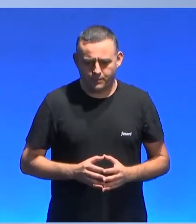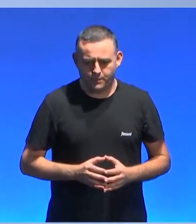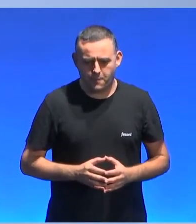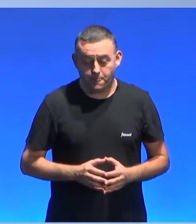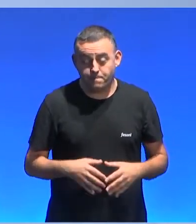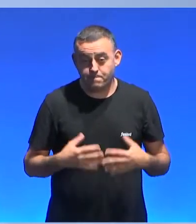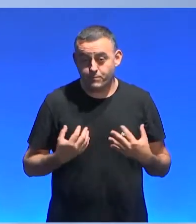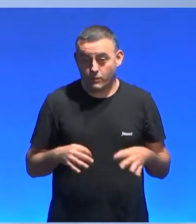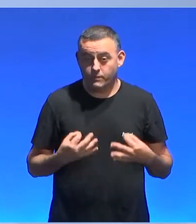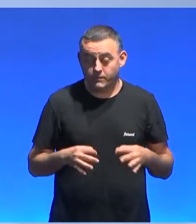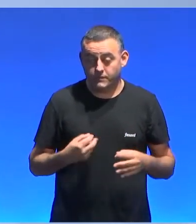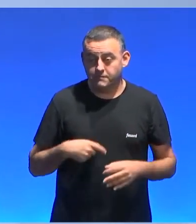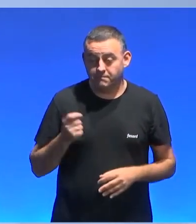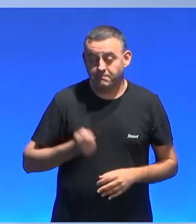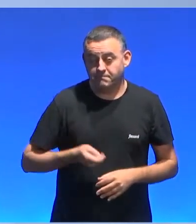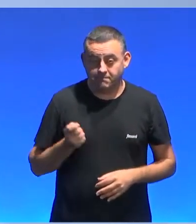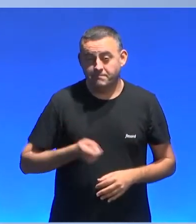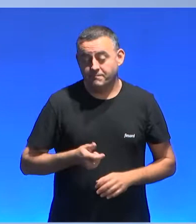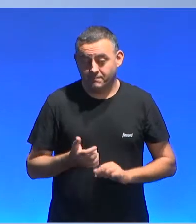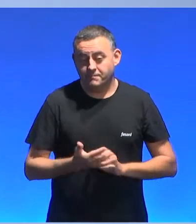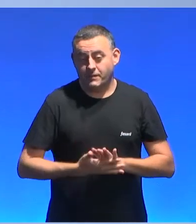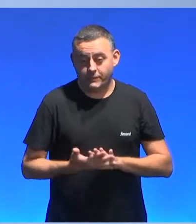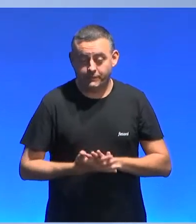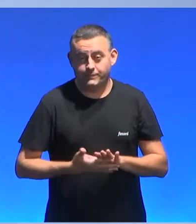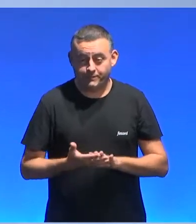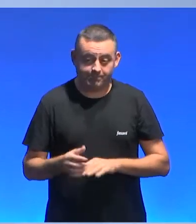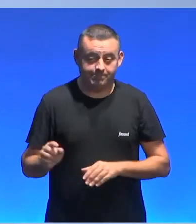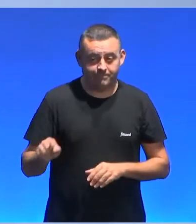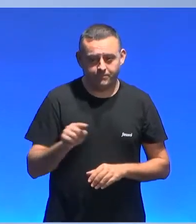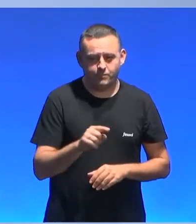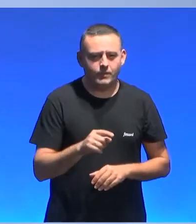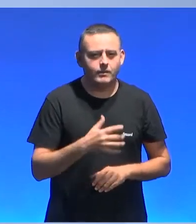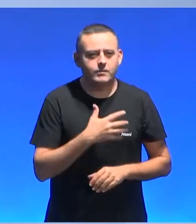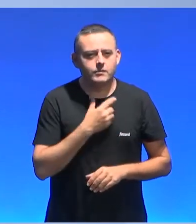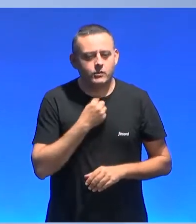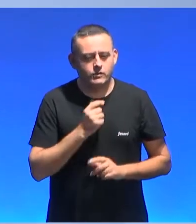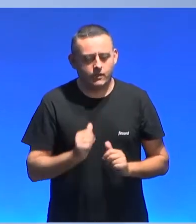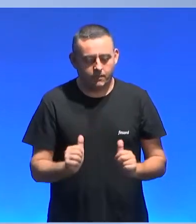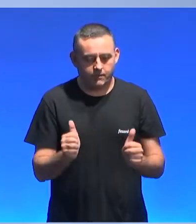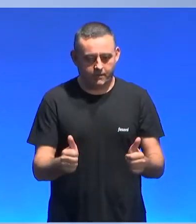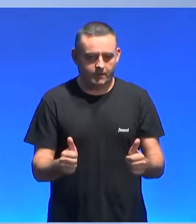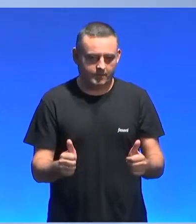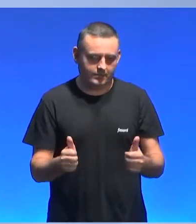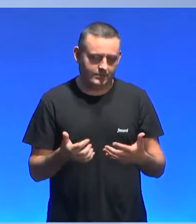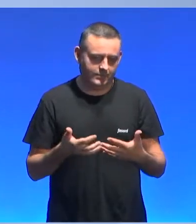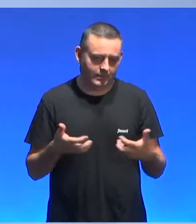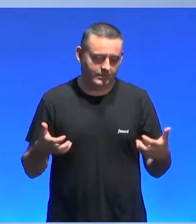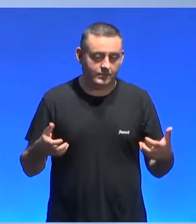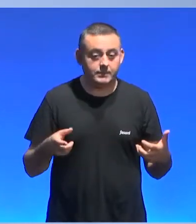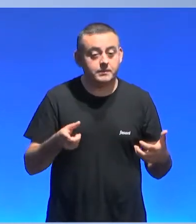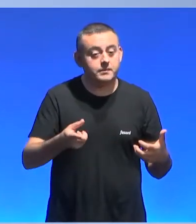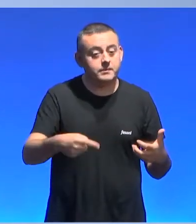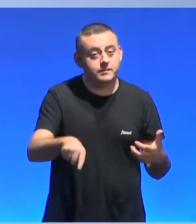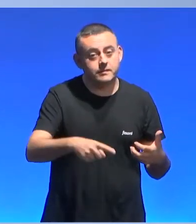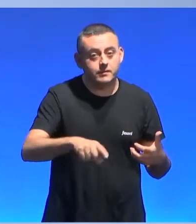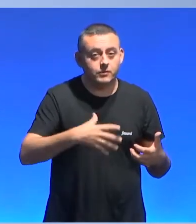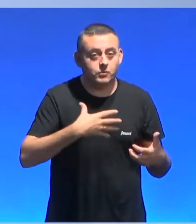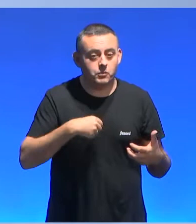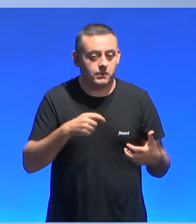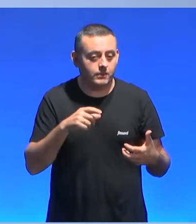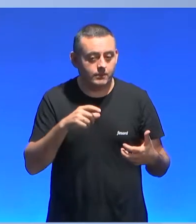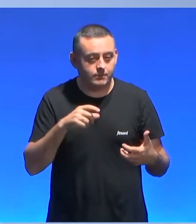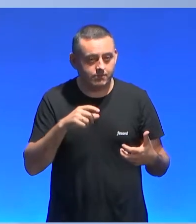frecuentemente, me gusta empezar con una frase que a lo mejor muchos de vosotros me han